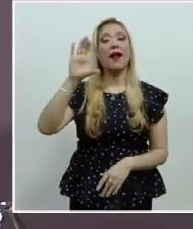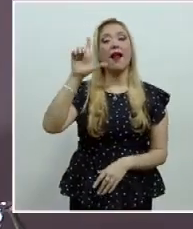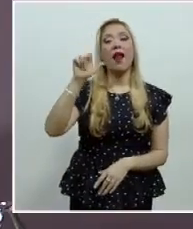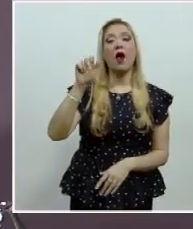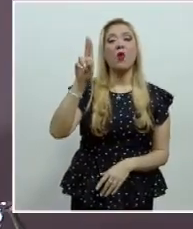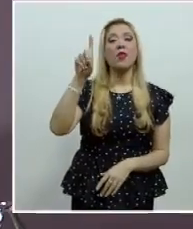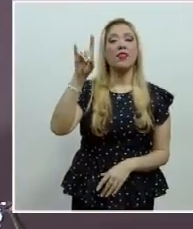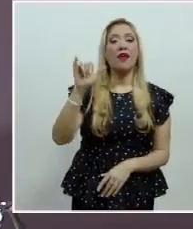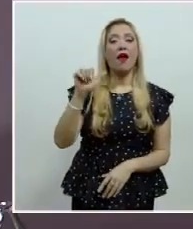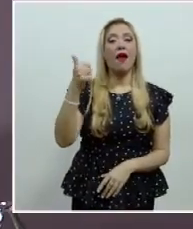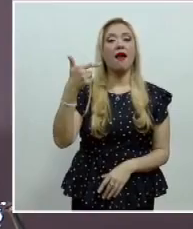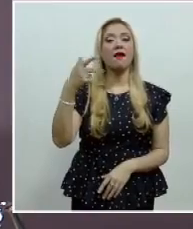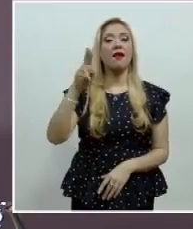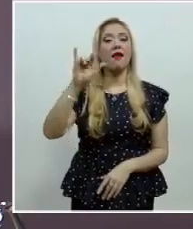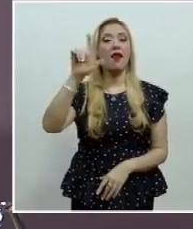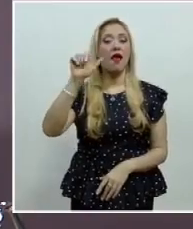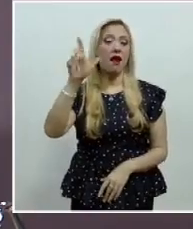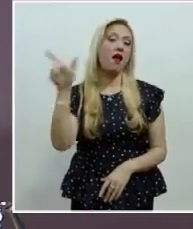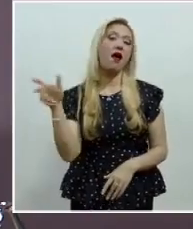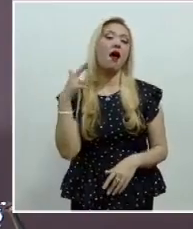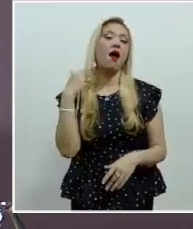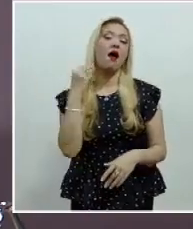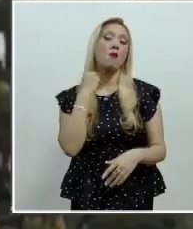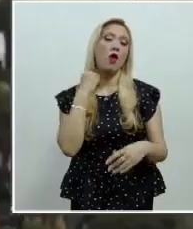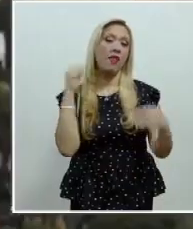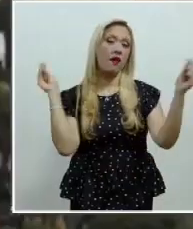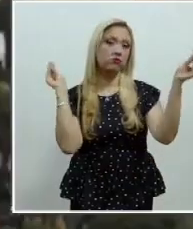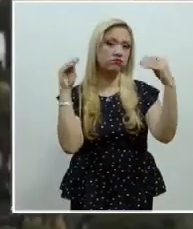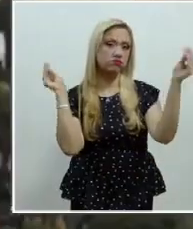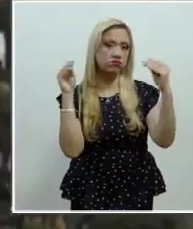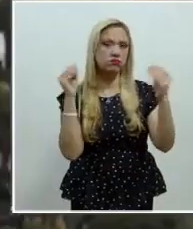ella es abogada litigante y consultora. Bienvenida.